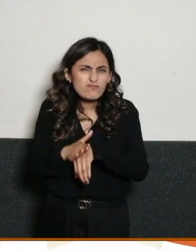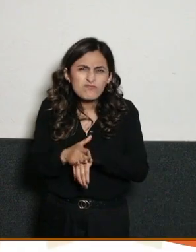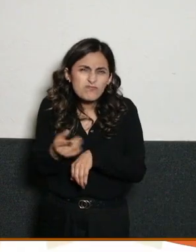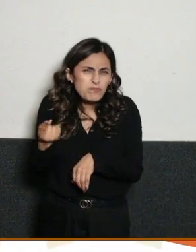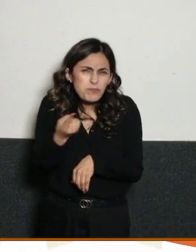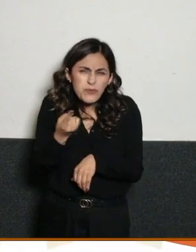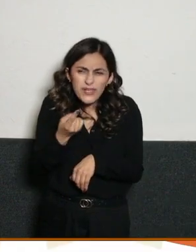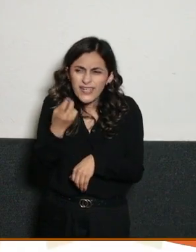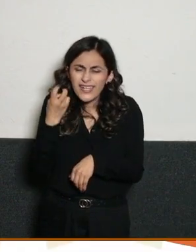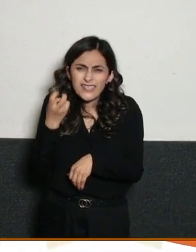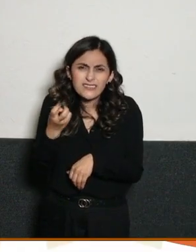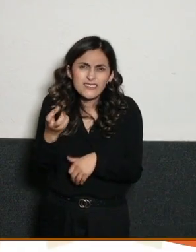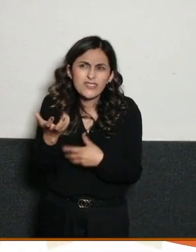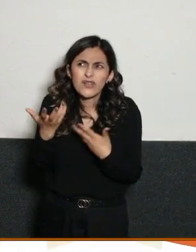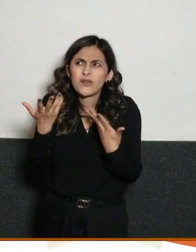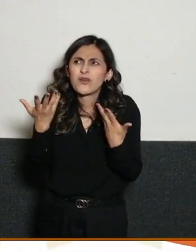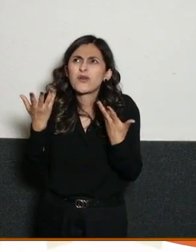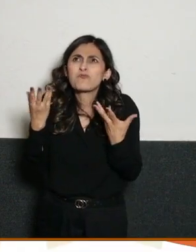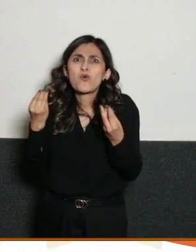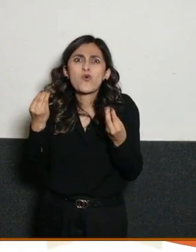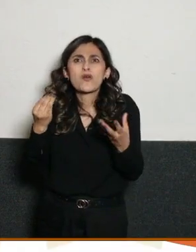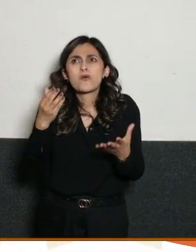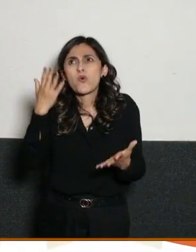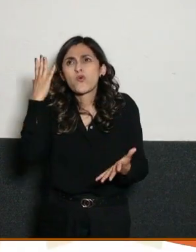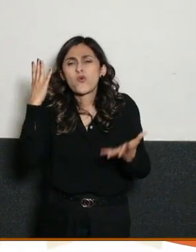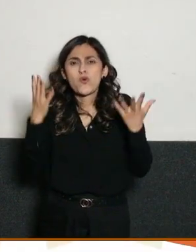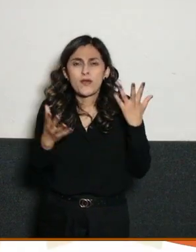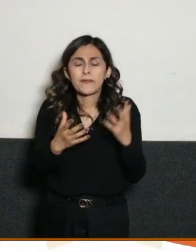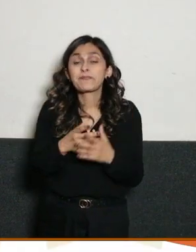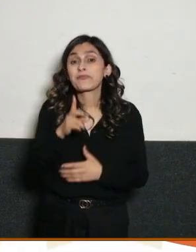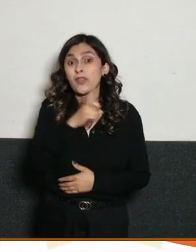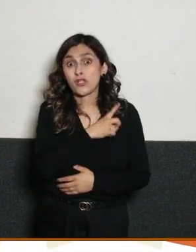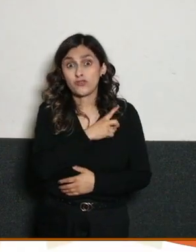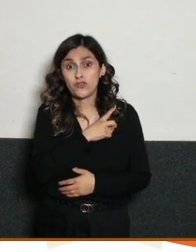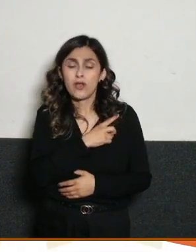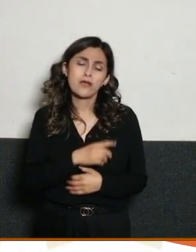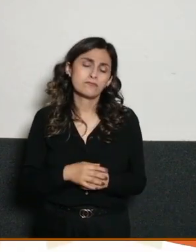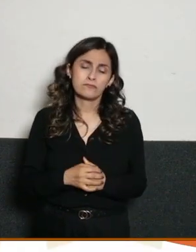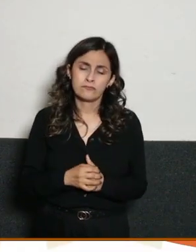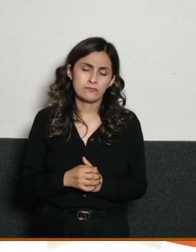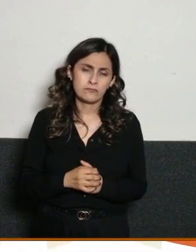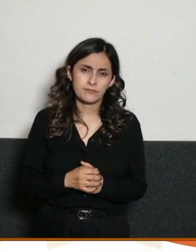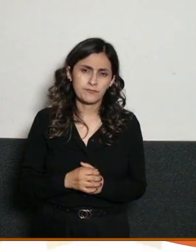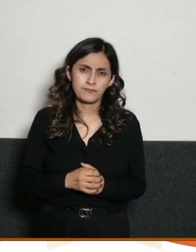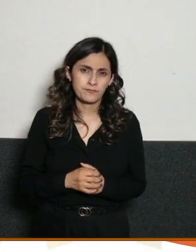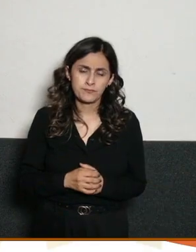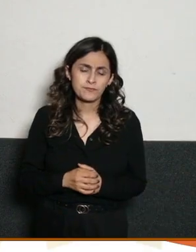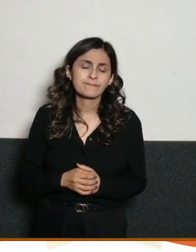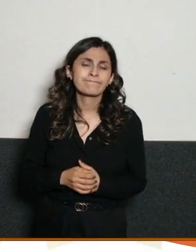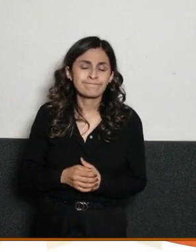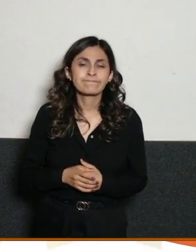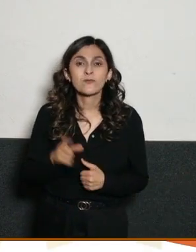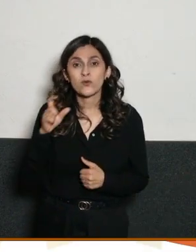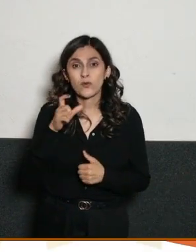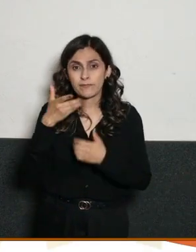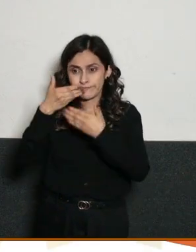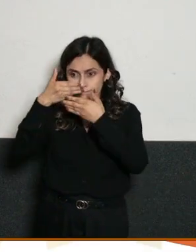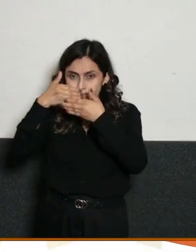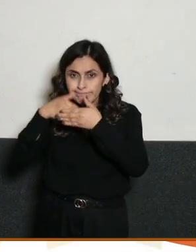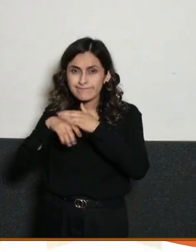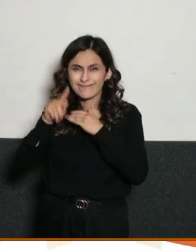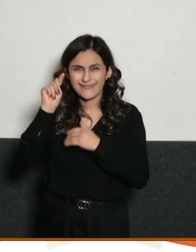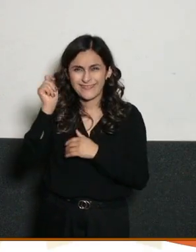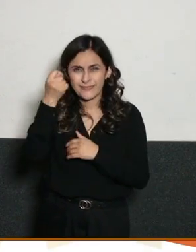en esta cosa? Ahora, no estamos solos. La verdad es que luego cuando uno empieza a meterse en este mundo, más allá